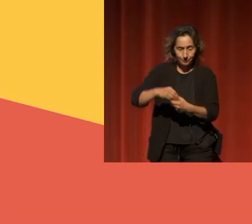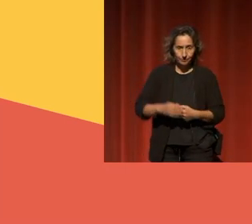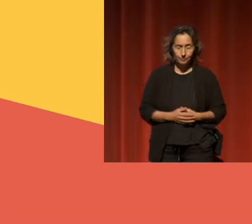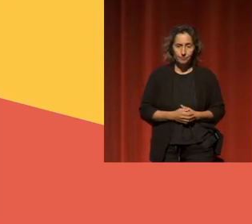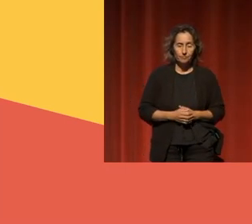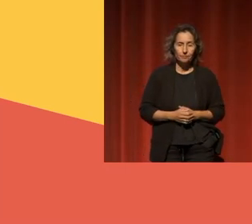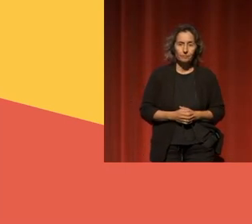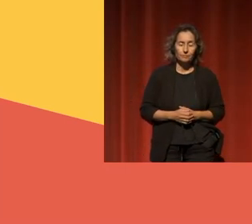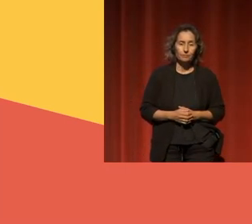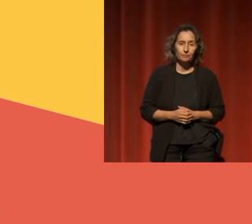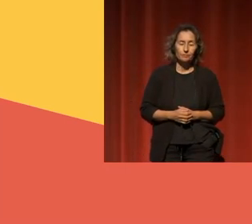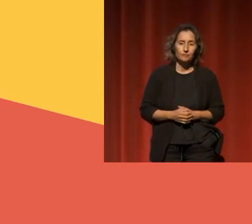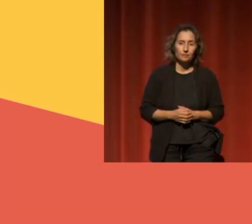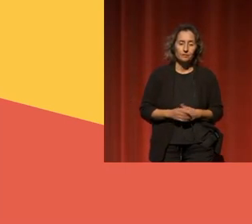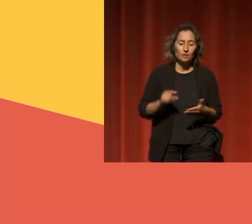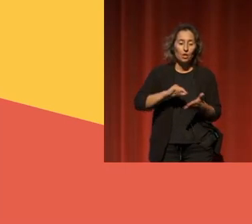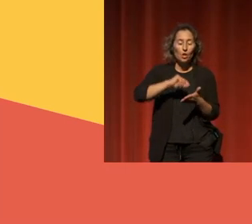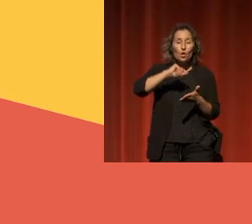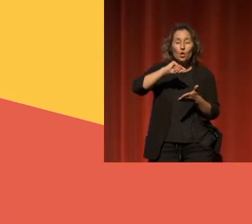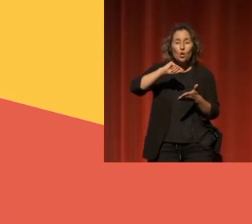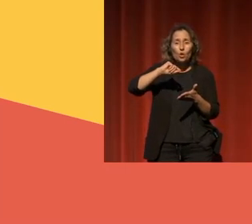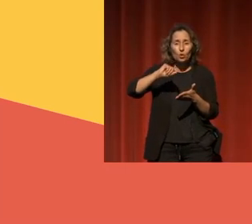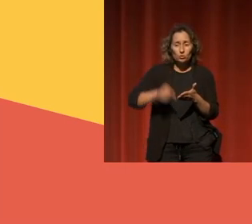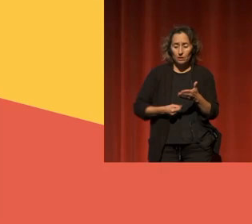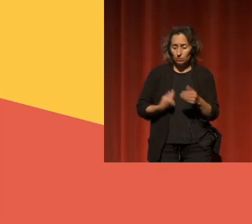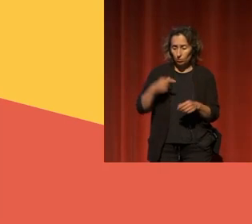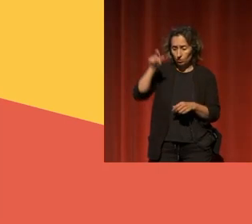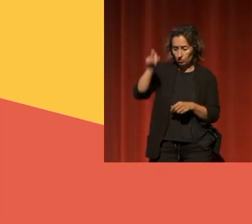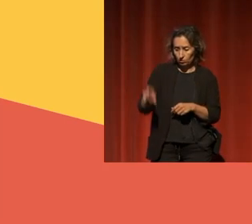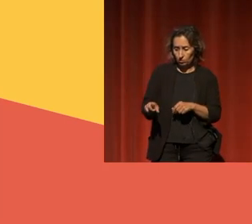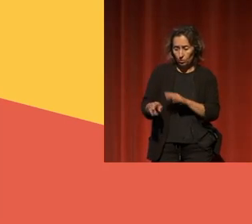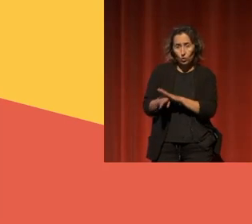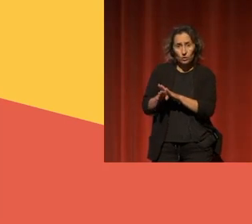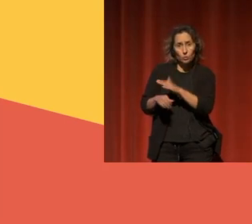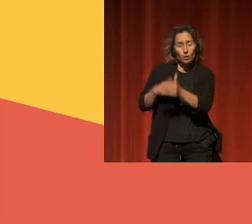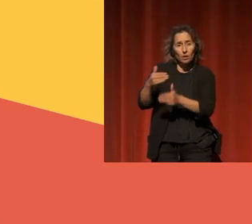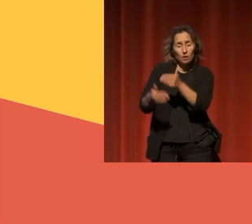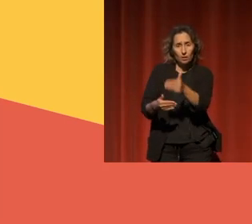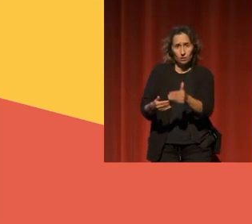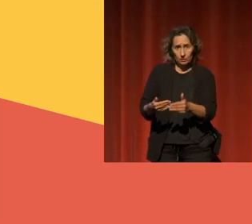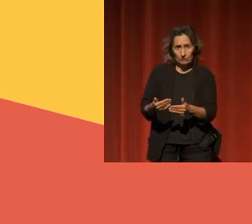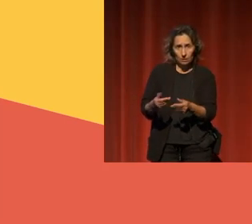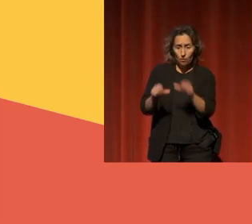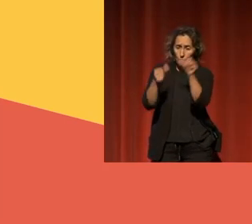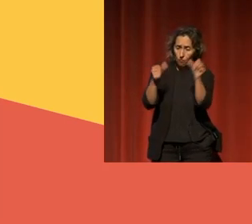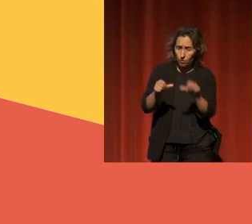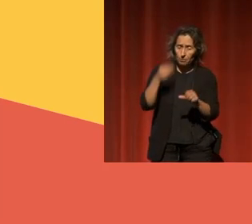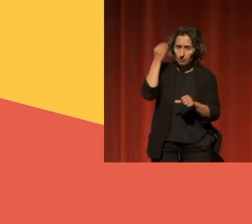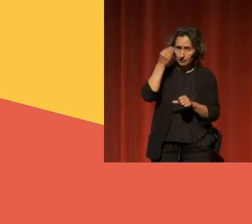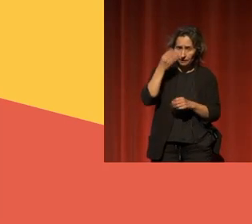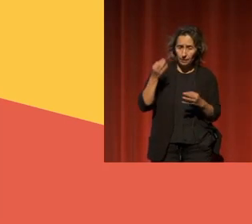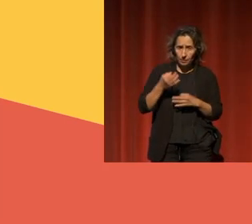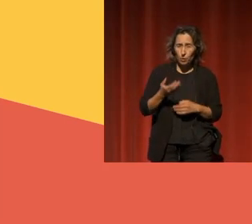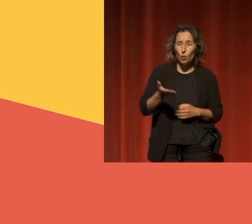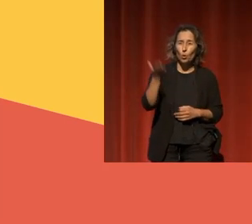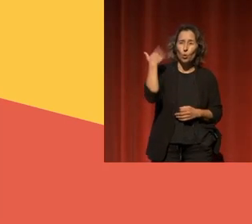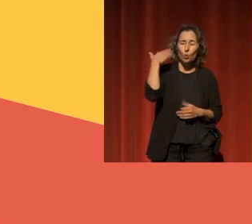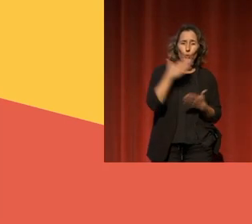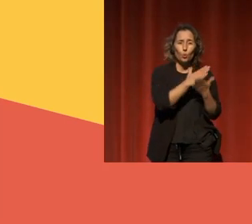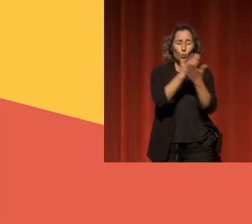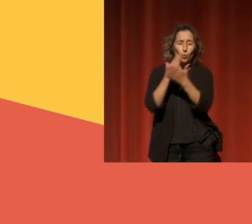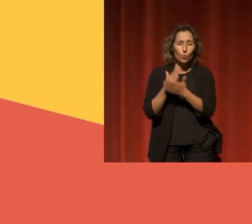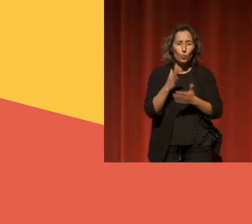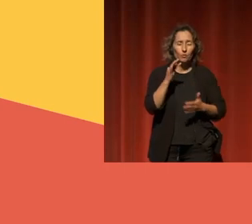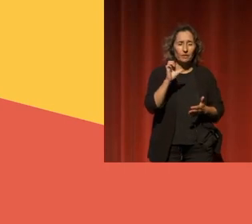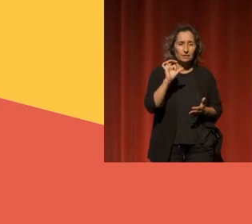fórmulas sostenibles de contratación del personal en un estudio que realizamos hace unos años y que que publicó